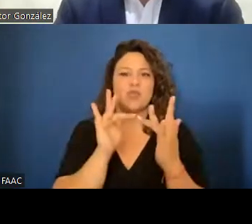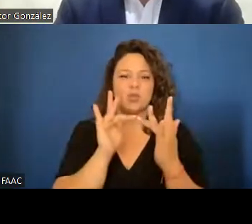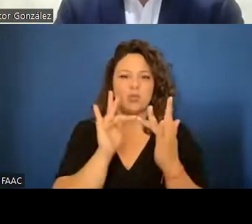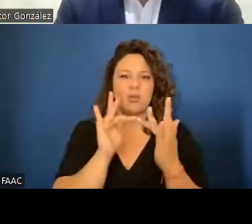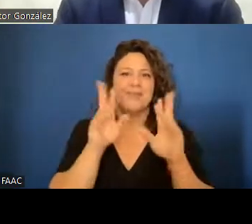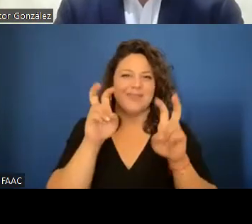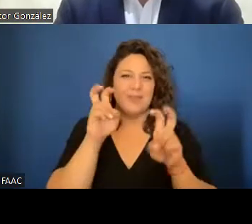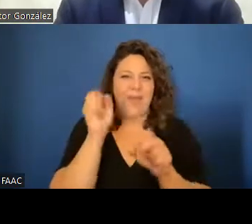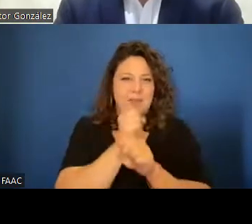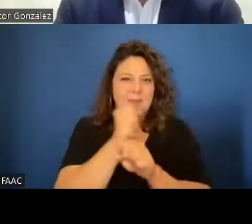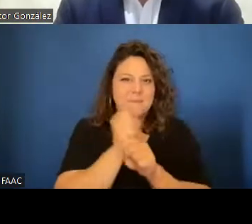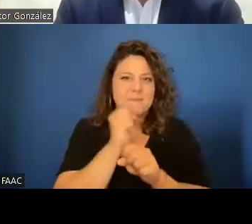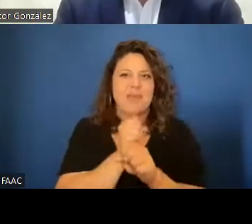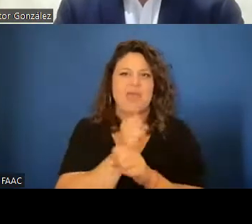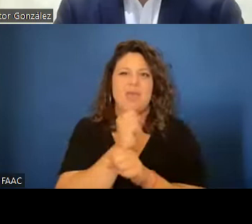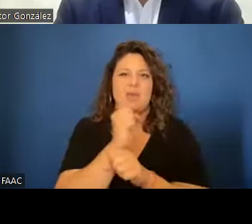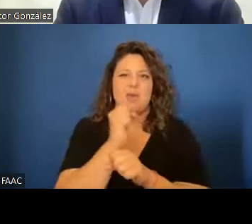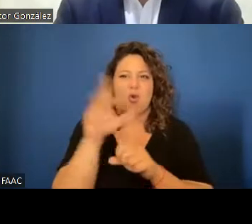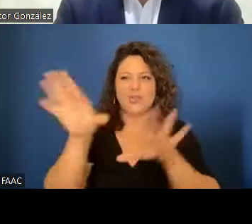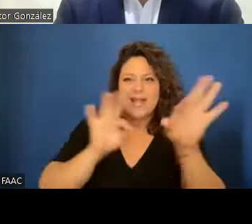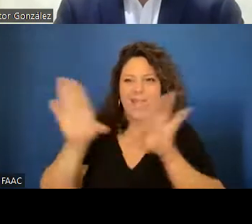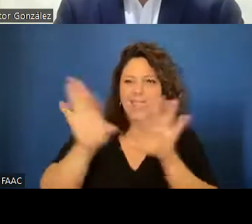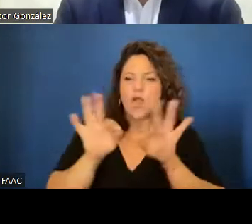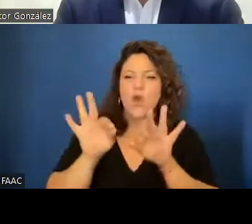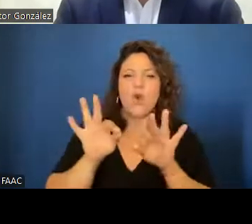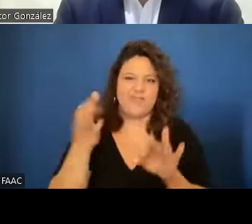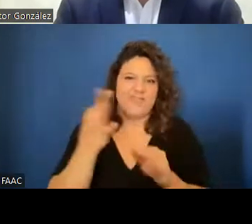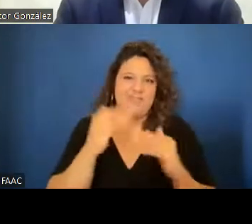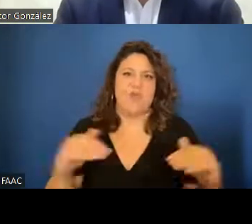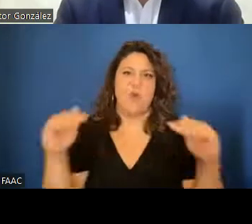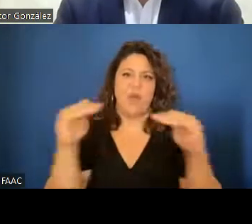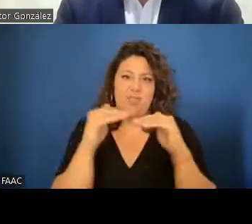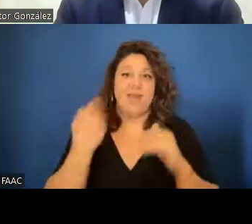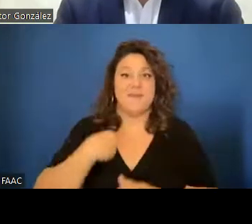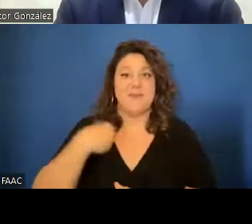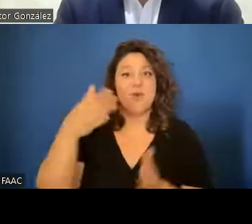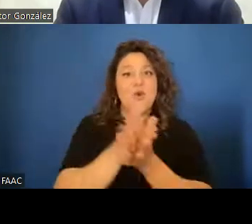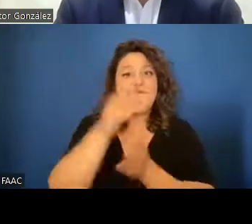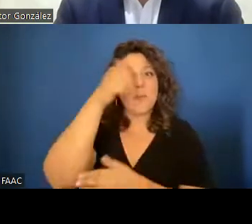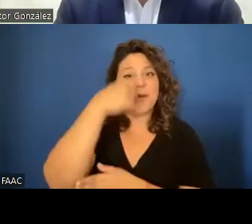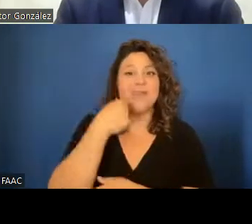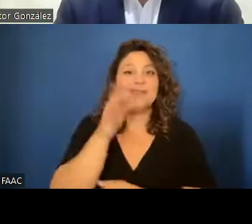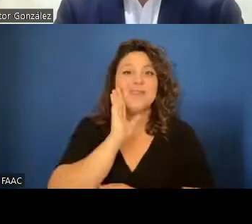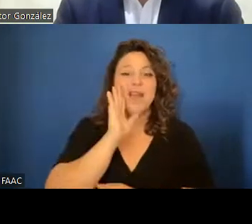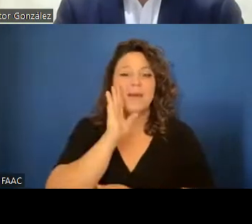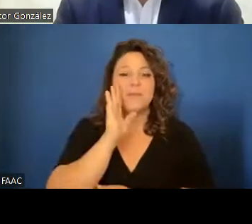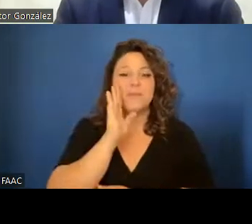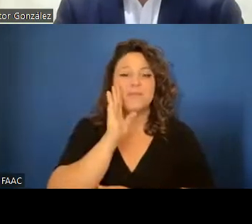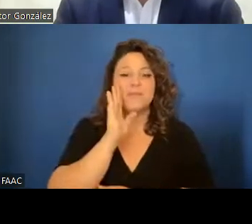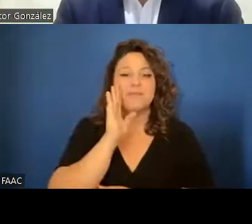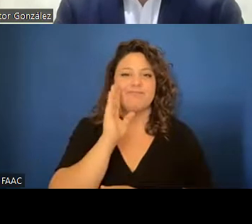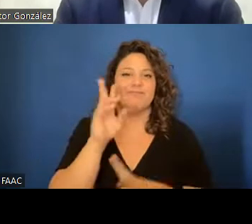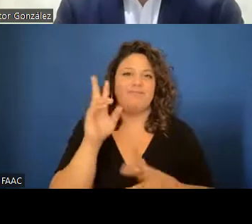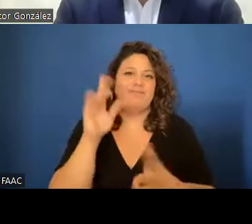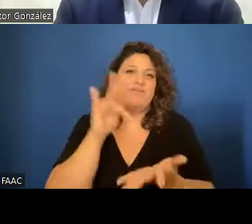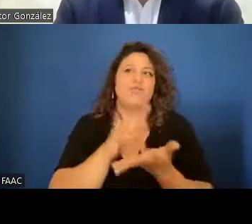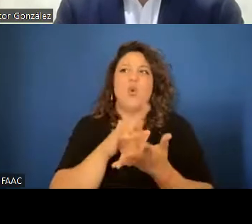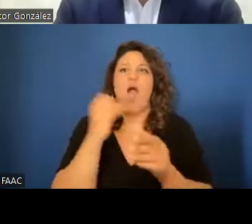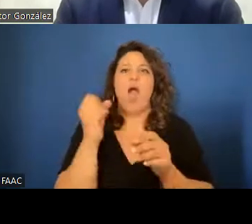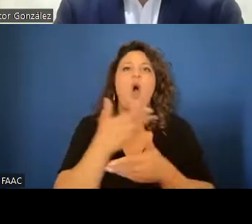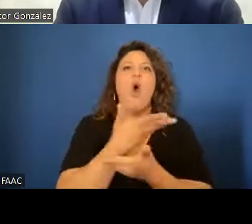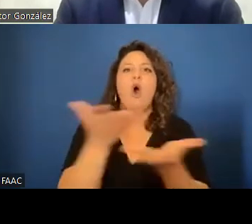Además, es importante que ahora la ley, como hemos dicho, se va a crear un organismo autónomo, ¿vale? Para la defensa o